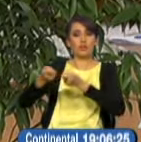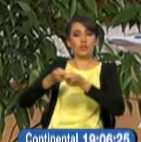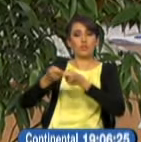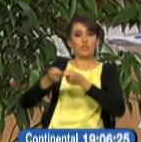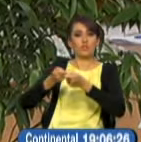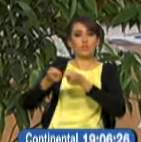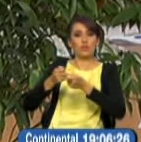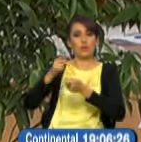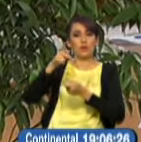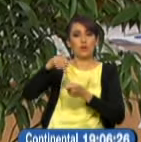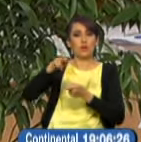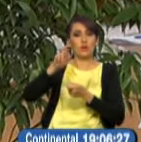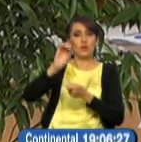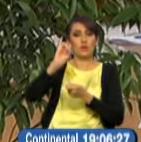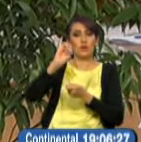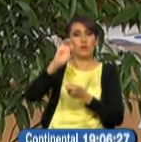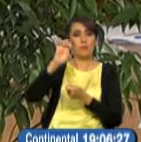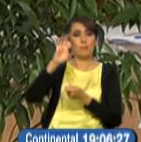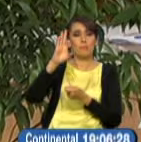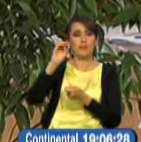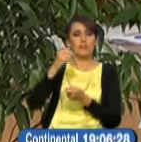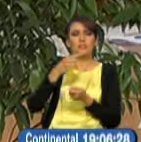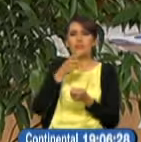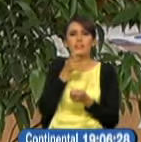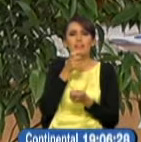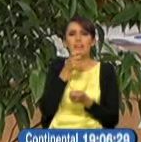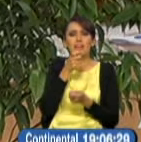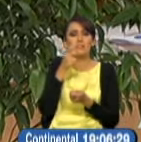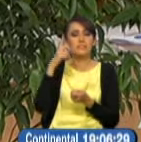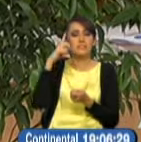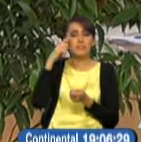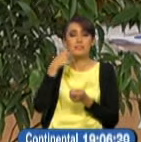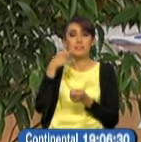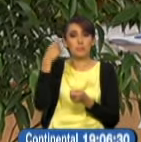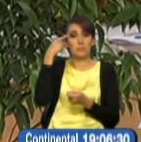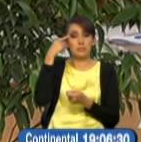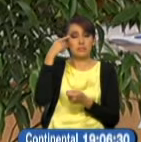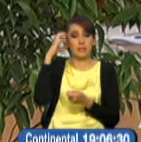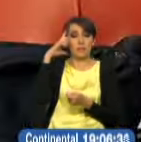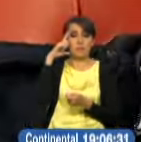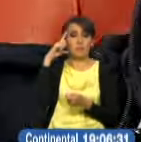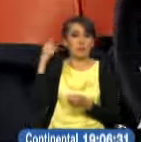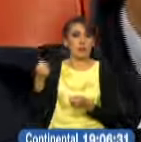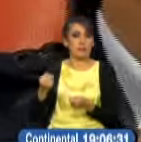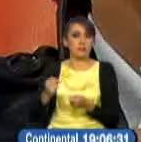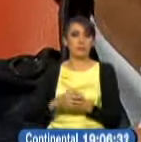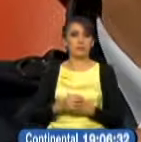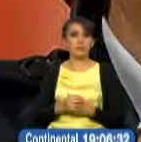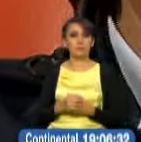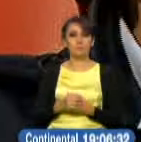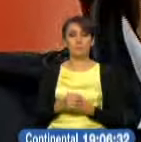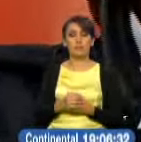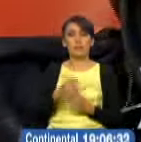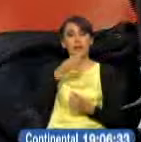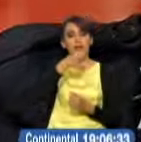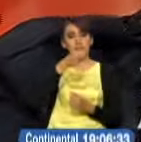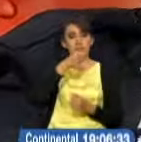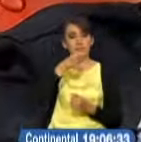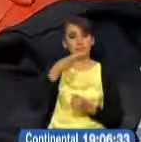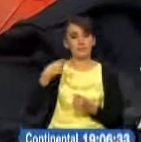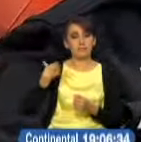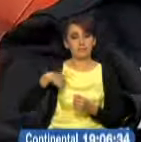Holding, que es Pietro Overseas. ¿Quién es Pietro Overseas? Bueno, nosotros creemos que es el propio Lasso. Cintia García, en su artículo, dice que